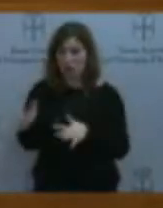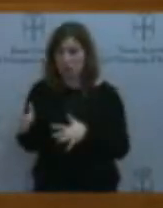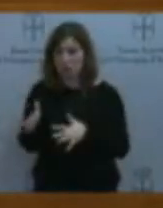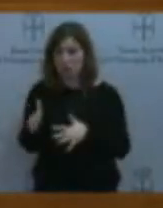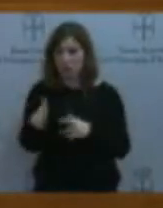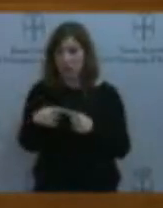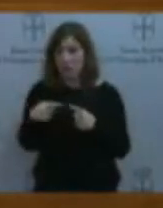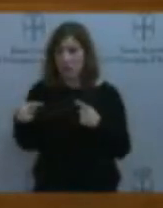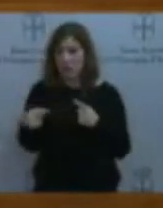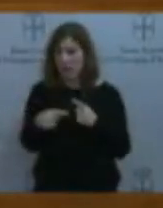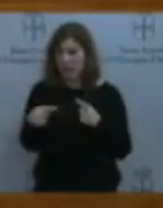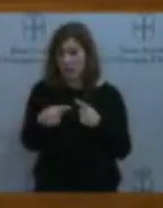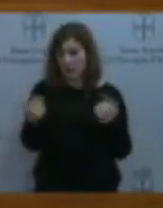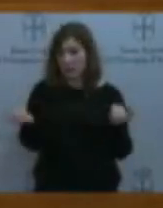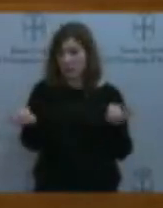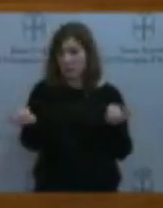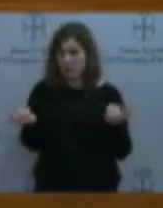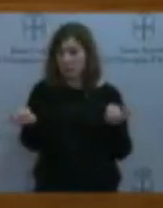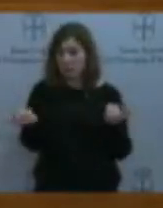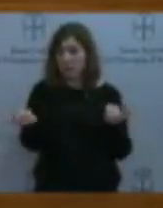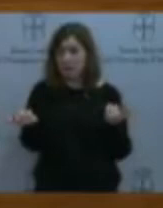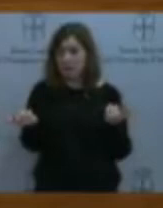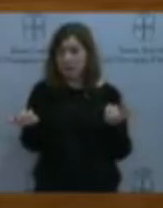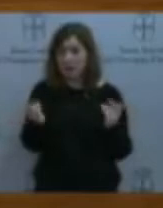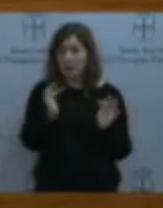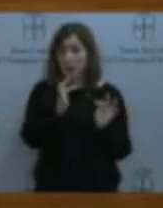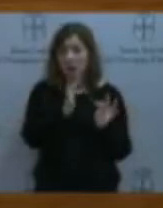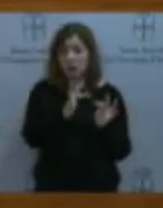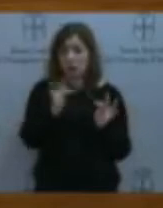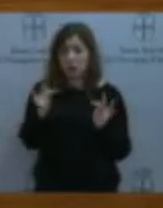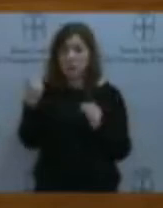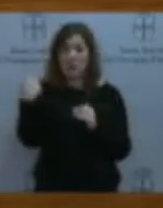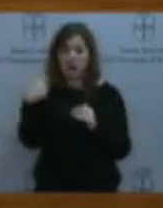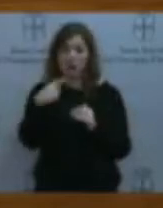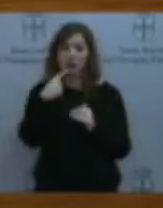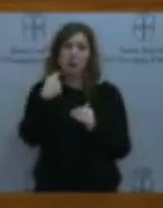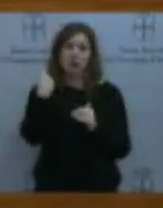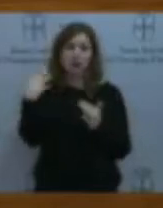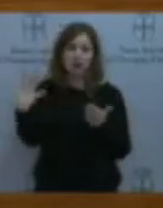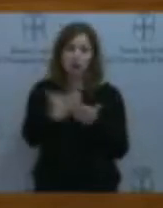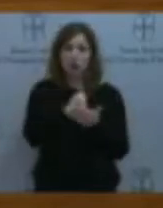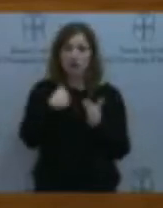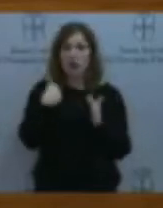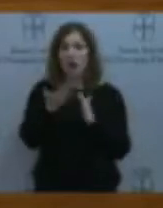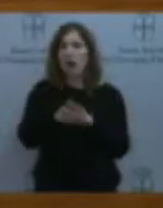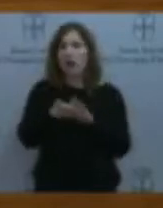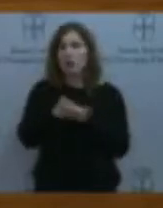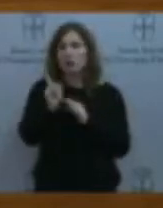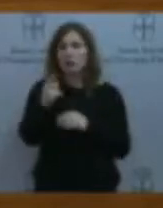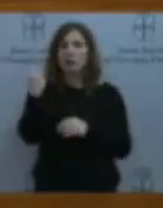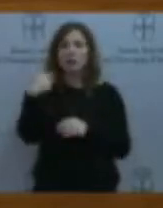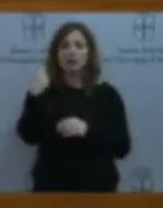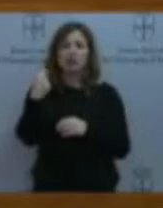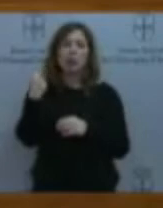déficit, bueno, la suma de las pensiones, de todas las pensiones, no hablo solo de pensiones de